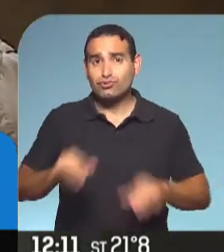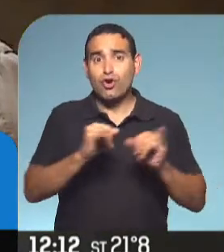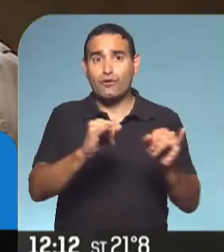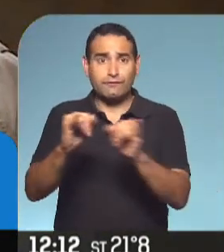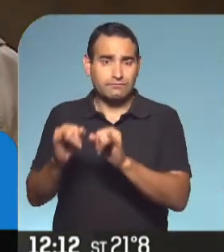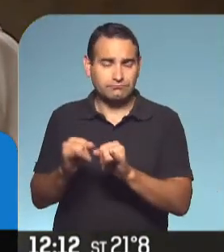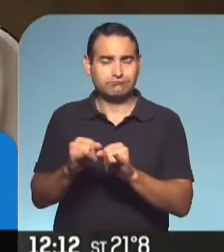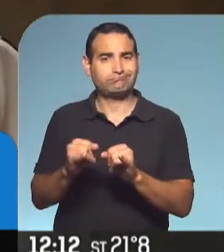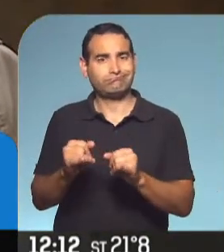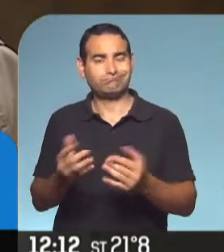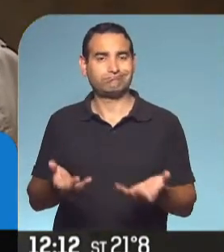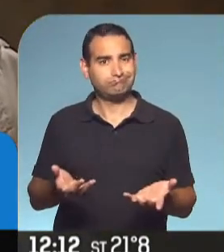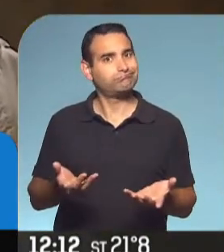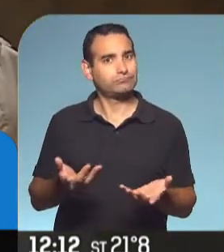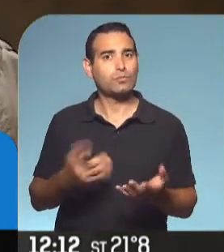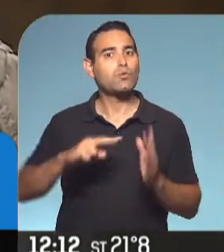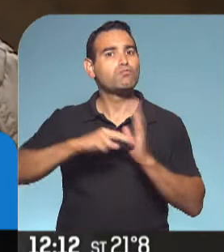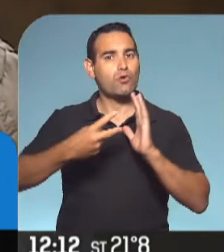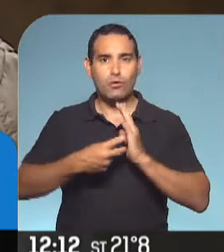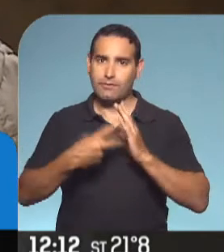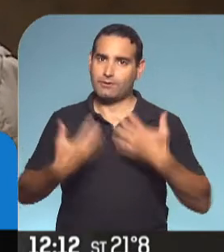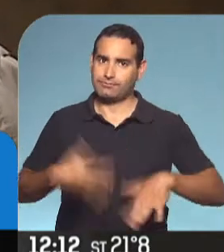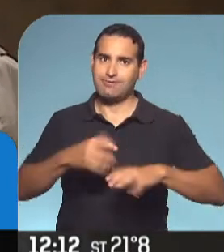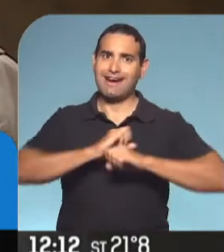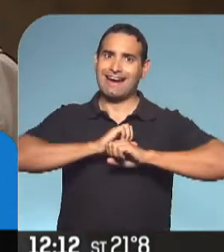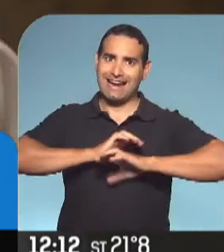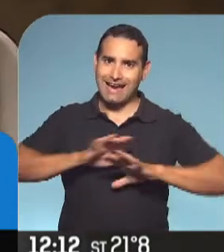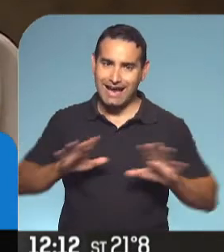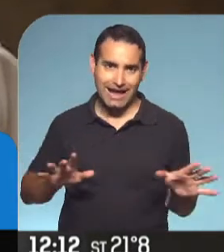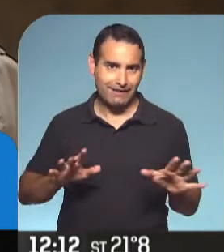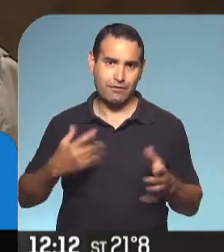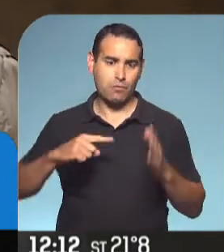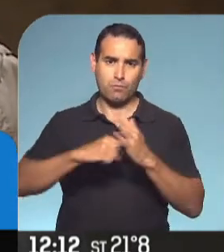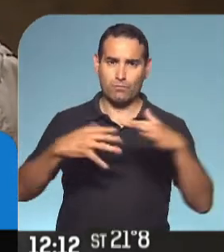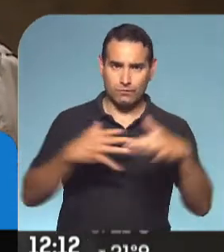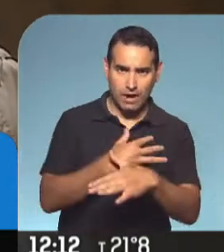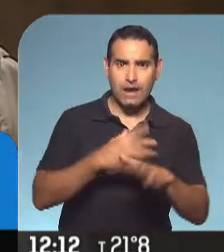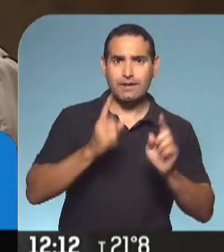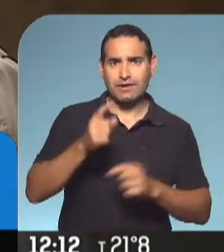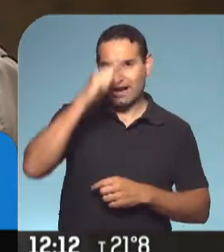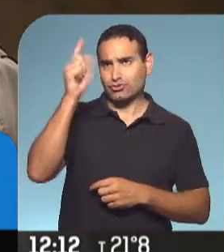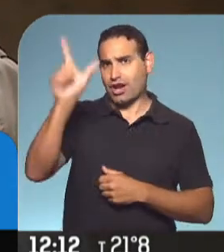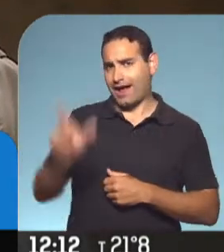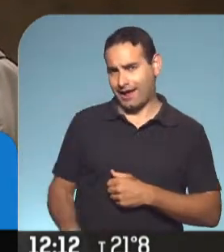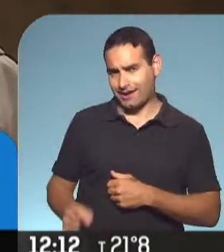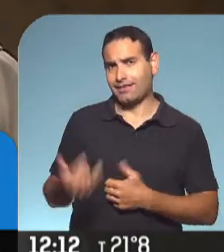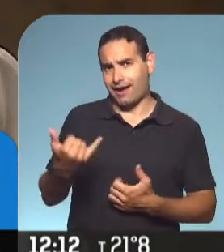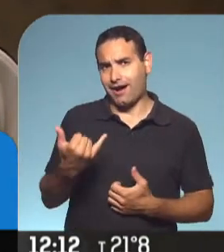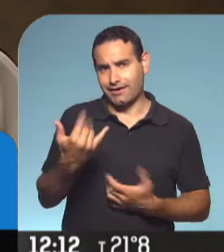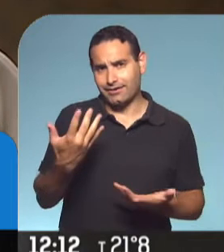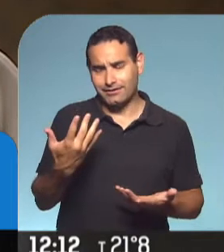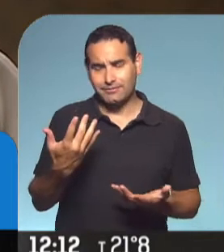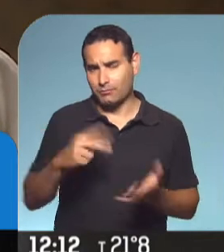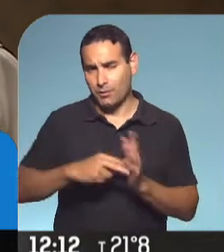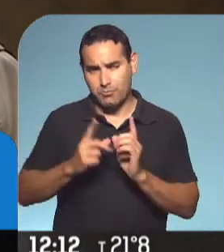adolescentes, o sea que es una problemática muy grande a nivel ciudad, también a nivel nacional, esto pasa en toda la Argentina.